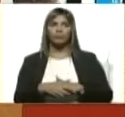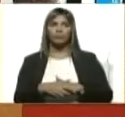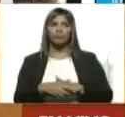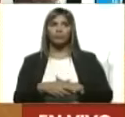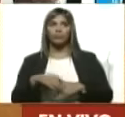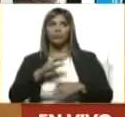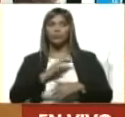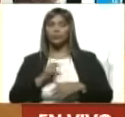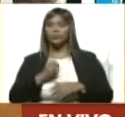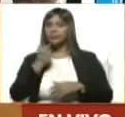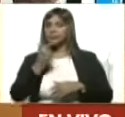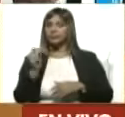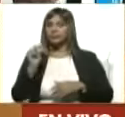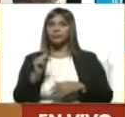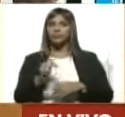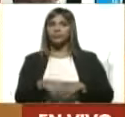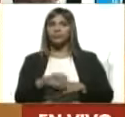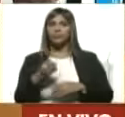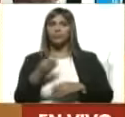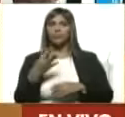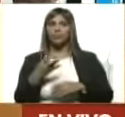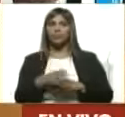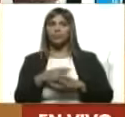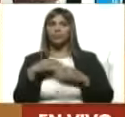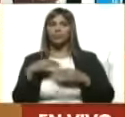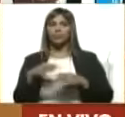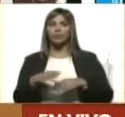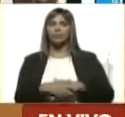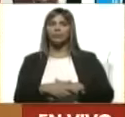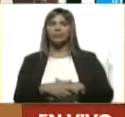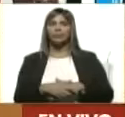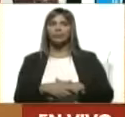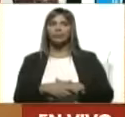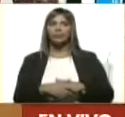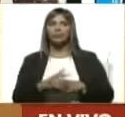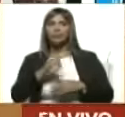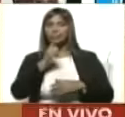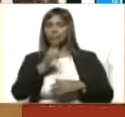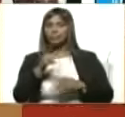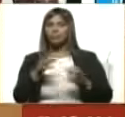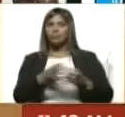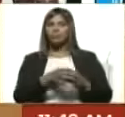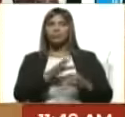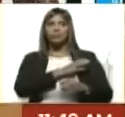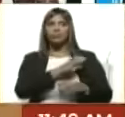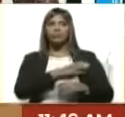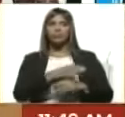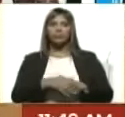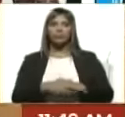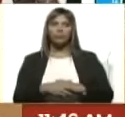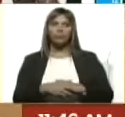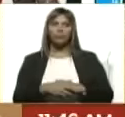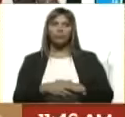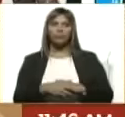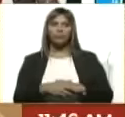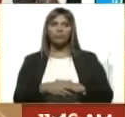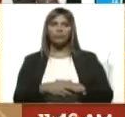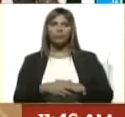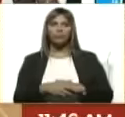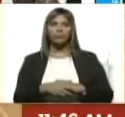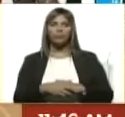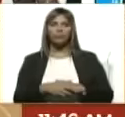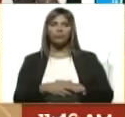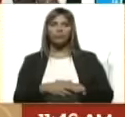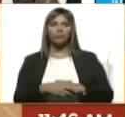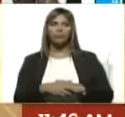Si nosotros decimos aquí cuánto se van a movilizar, queda muy mal el sector opositor aquel de las primarias, va a quedar muy